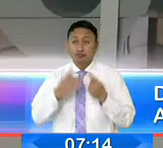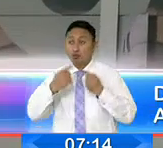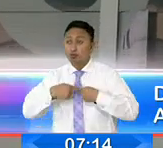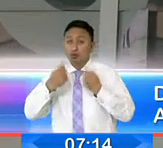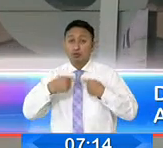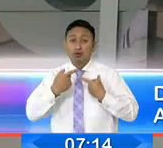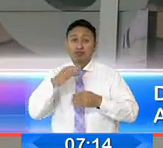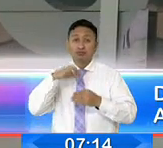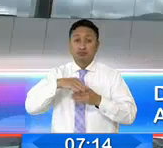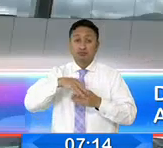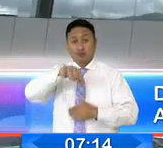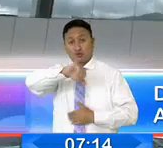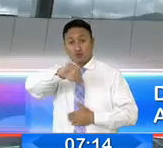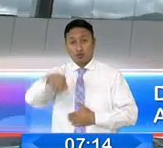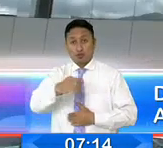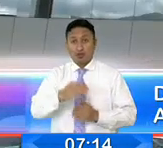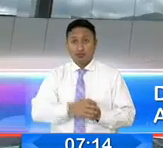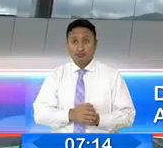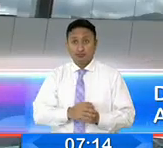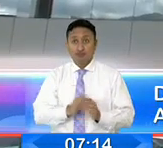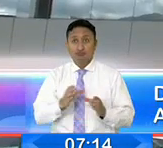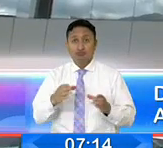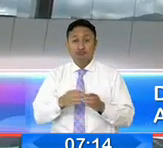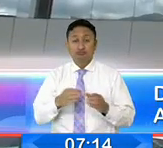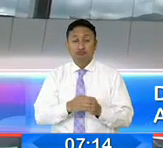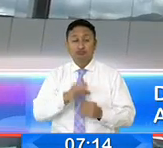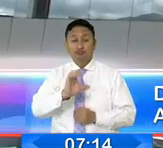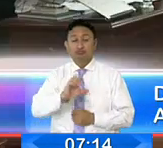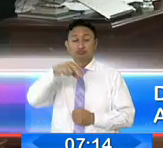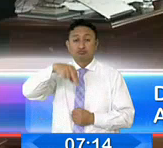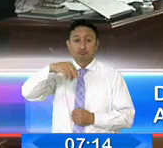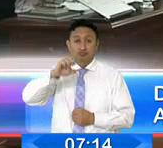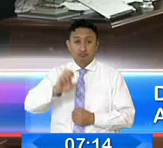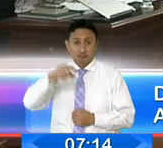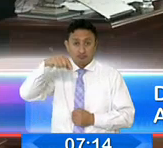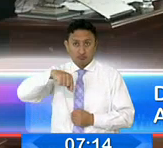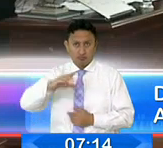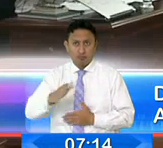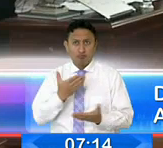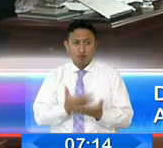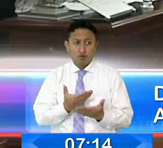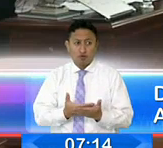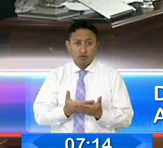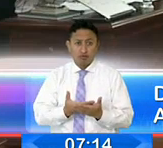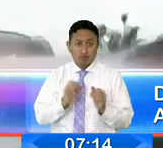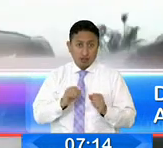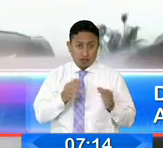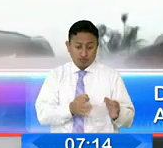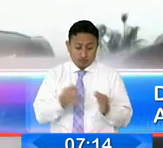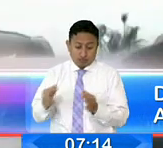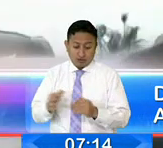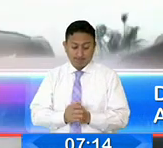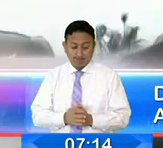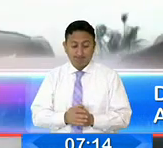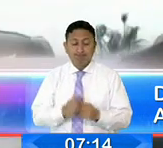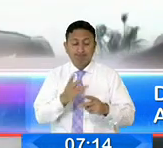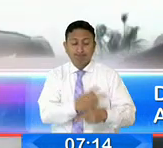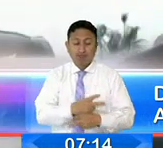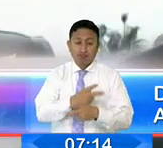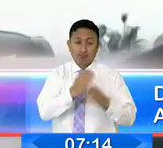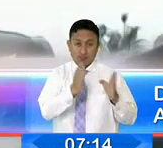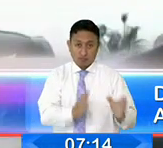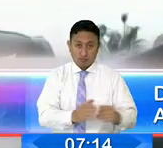a elecciones de este jueves, en una parte del Consejo Nacional Electoral CNE se propone que esta se postergue. El consejero Luis Verde